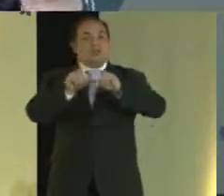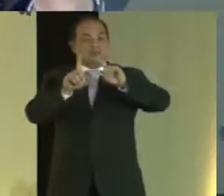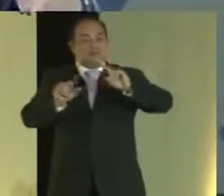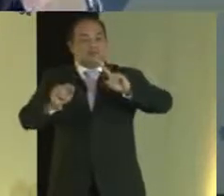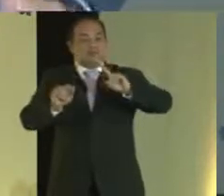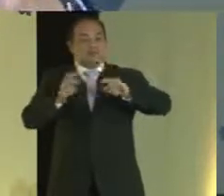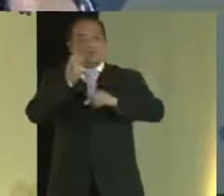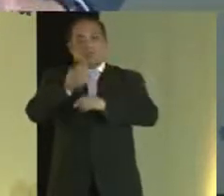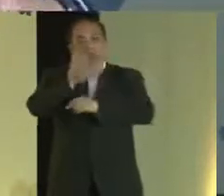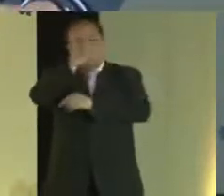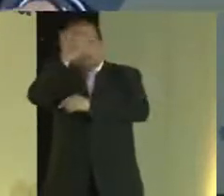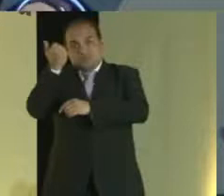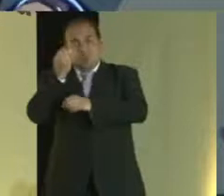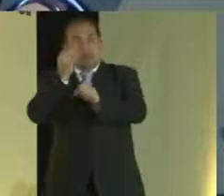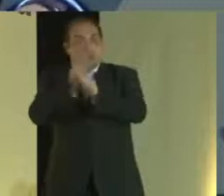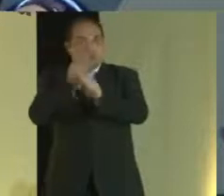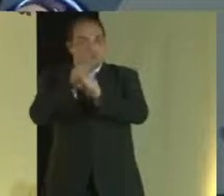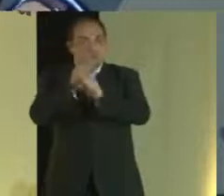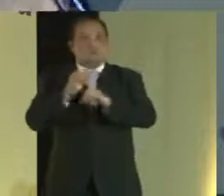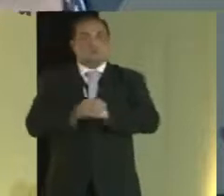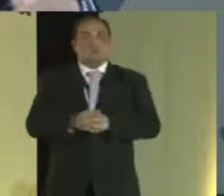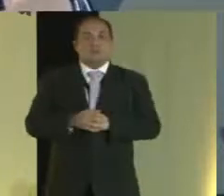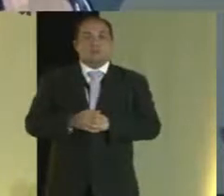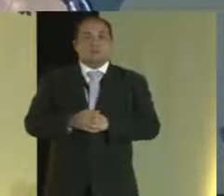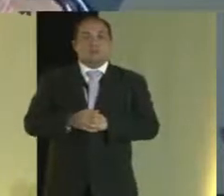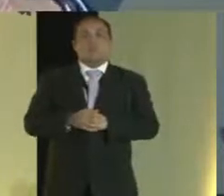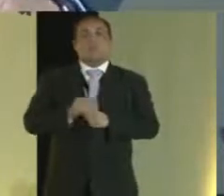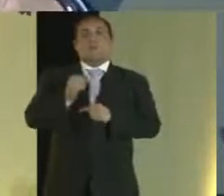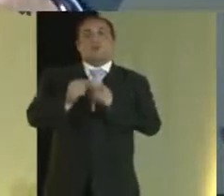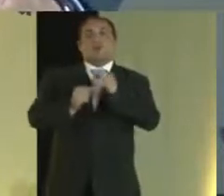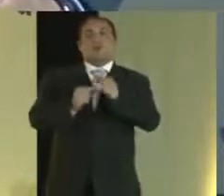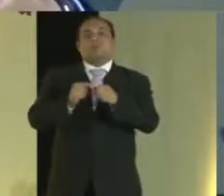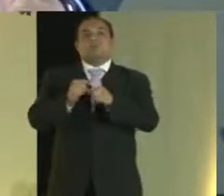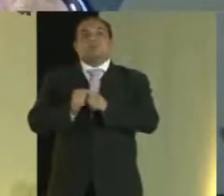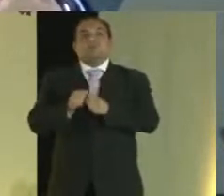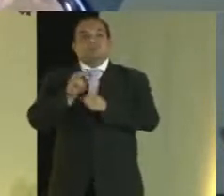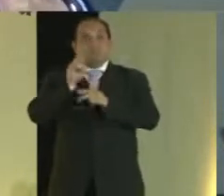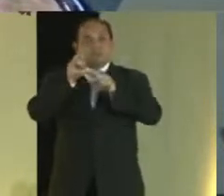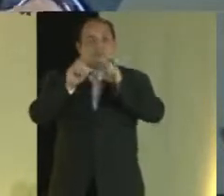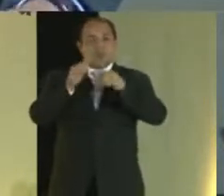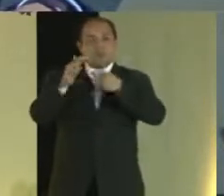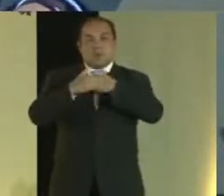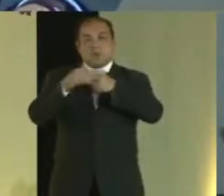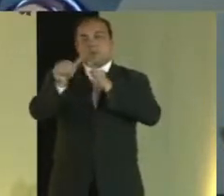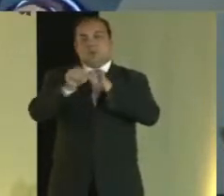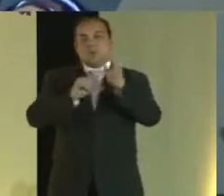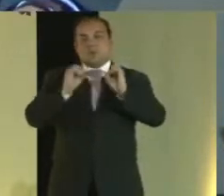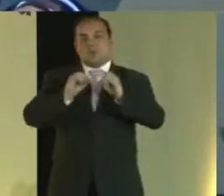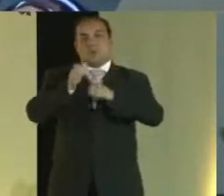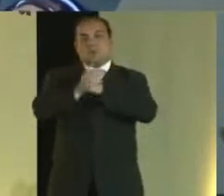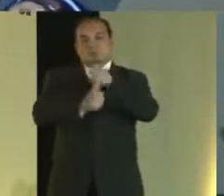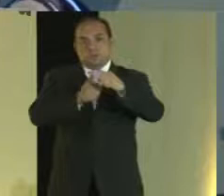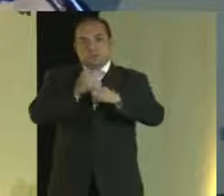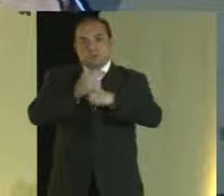Y eso no lo sabemos en estos momentos y lo iremos viendo en los próximos meses, en los próximos años.